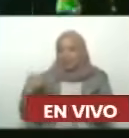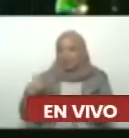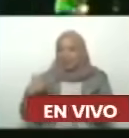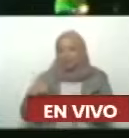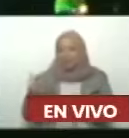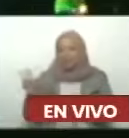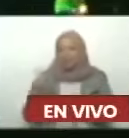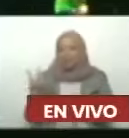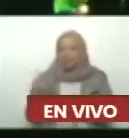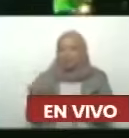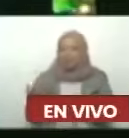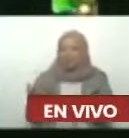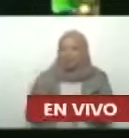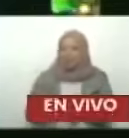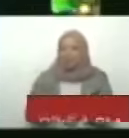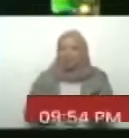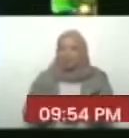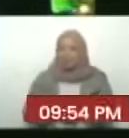viva Venezuela.